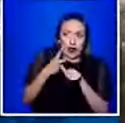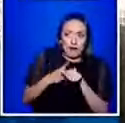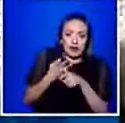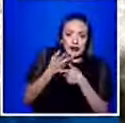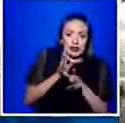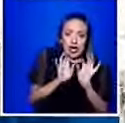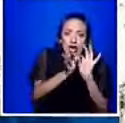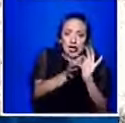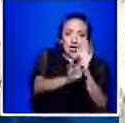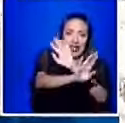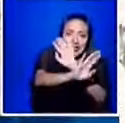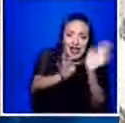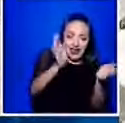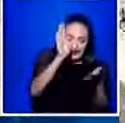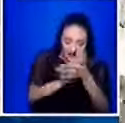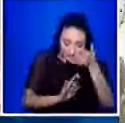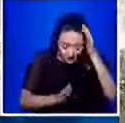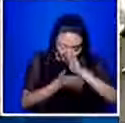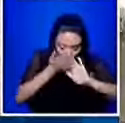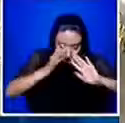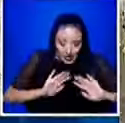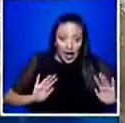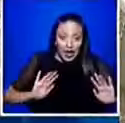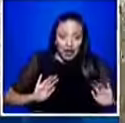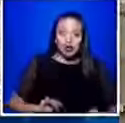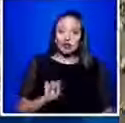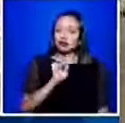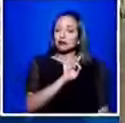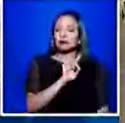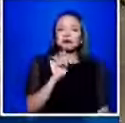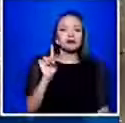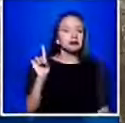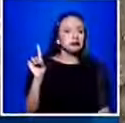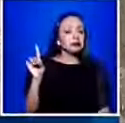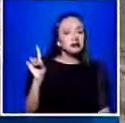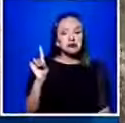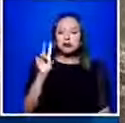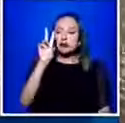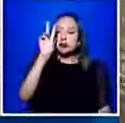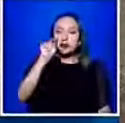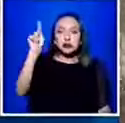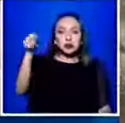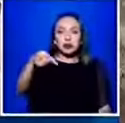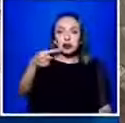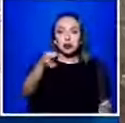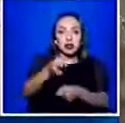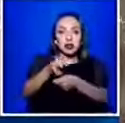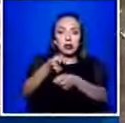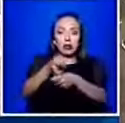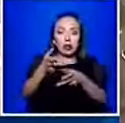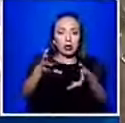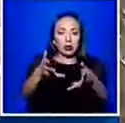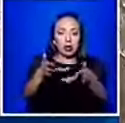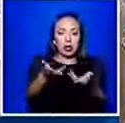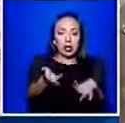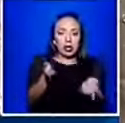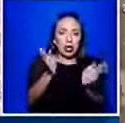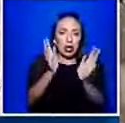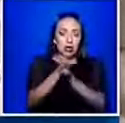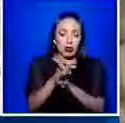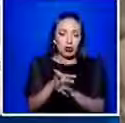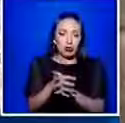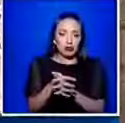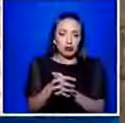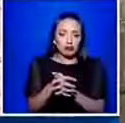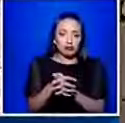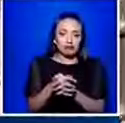viene, yo dije, a lo mejor ya usted ya se hizo novedad y para que la gente haga el trabajo. Sin embargo, no ha pasado eso,